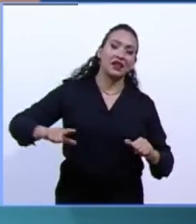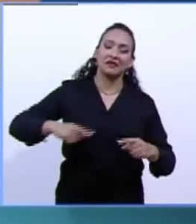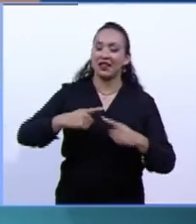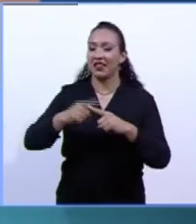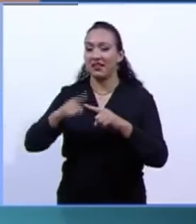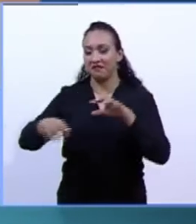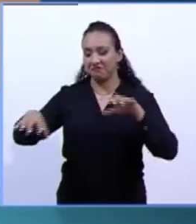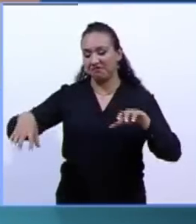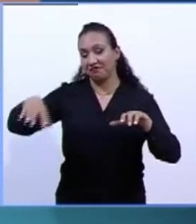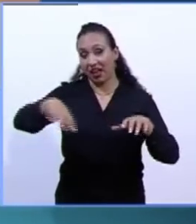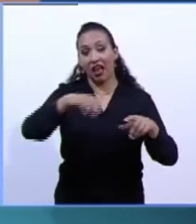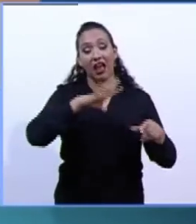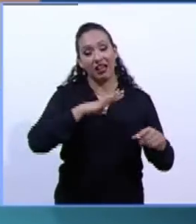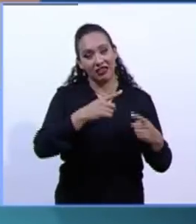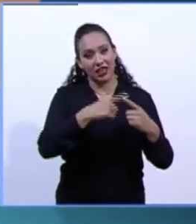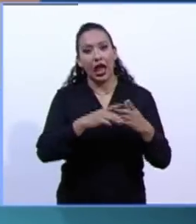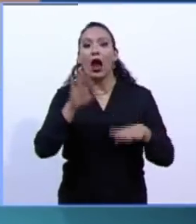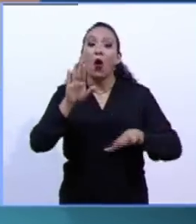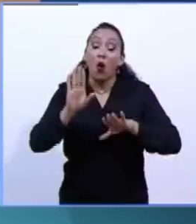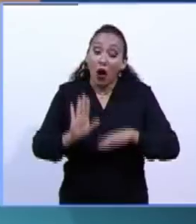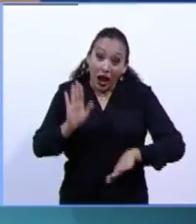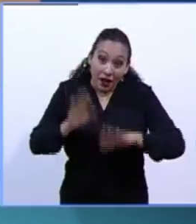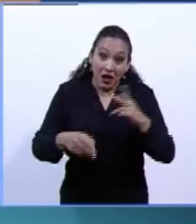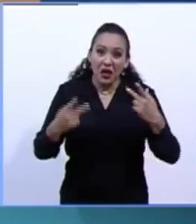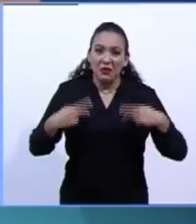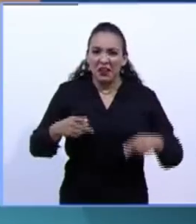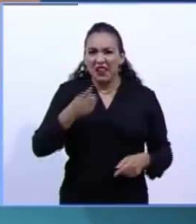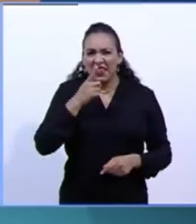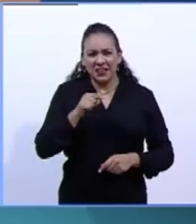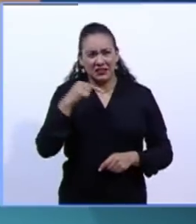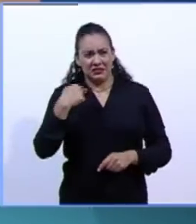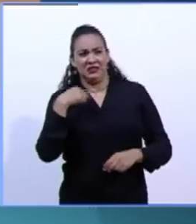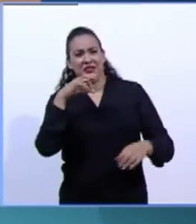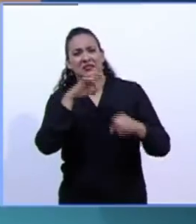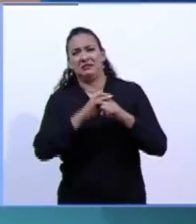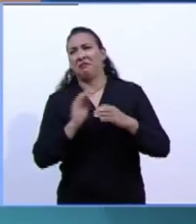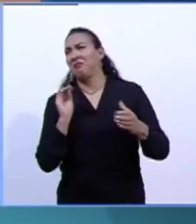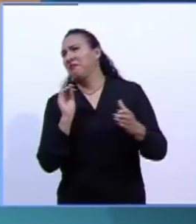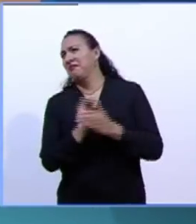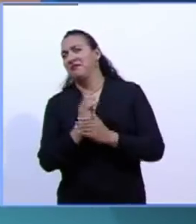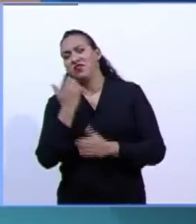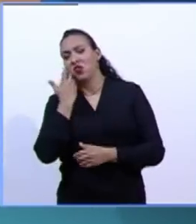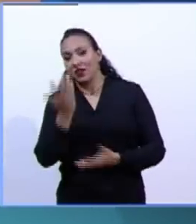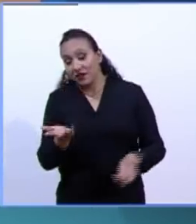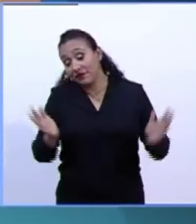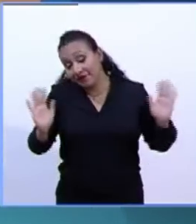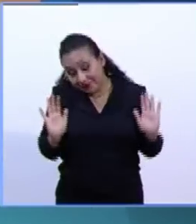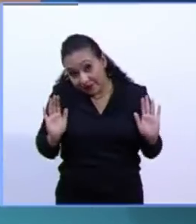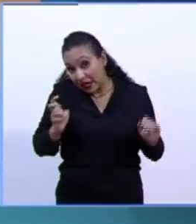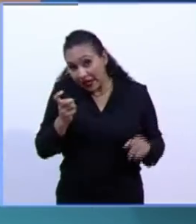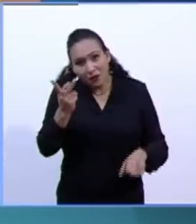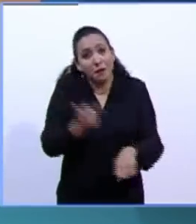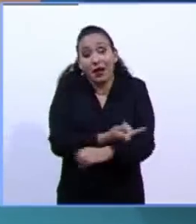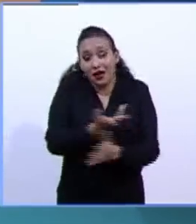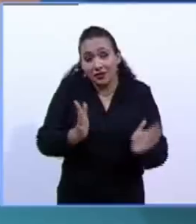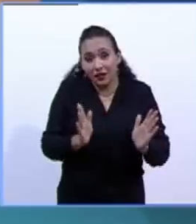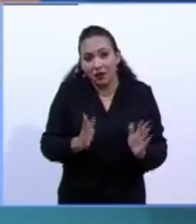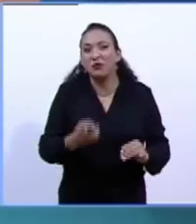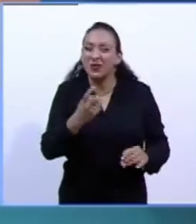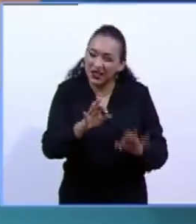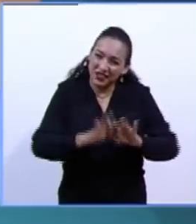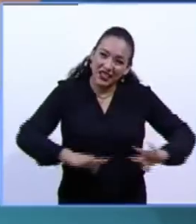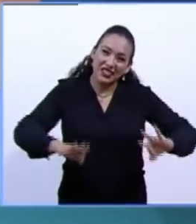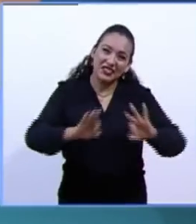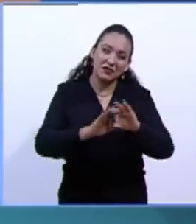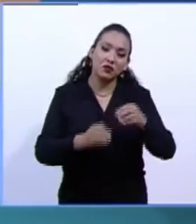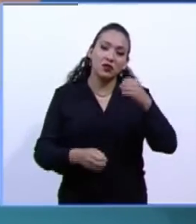qué no decirlo también la apatía ciudadana para participar en los procesos democráticos, es imperativo que las autoridades